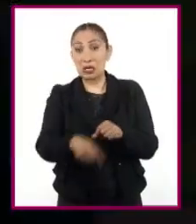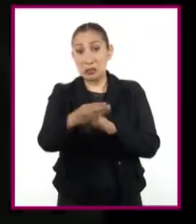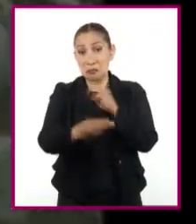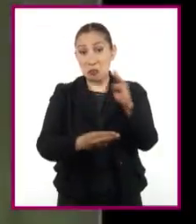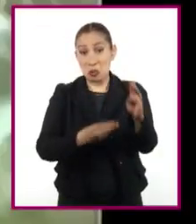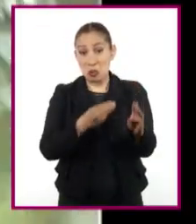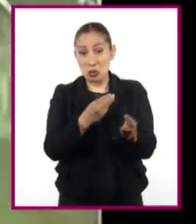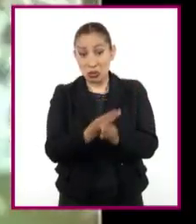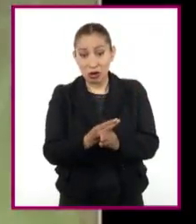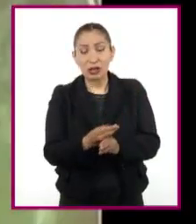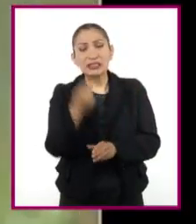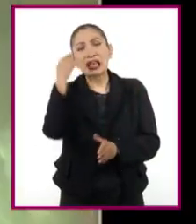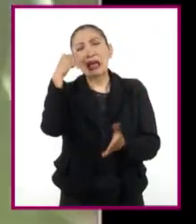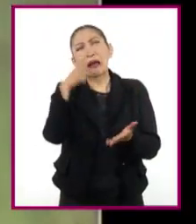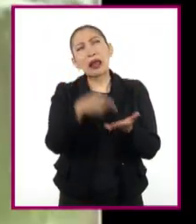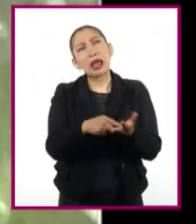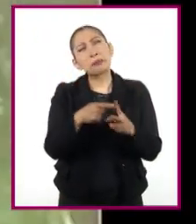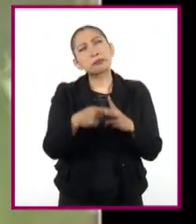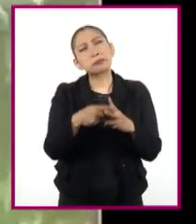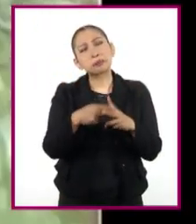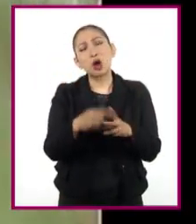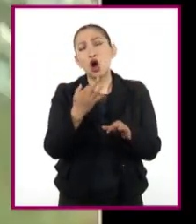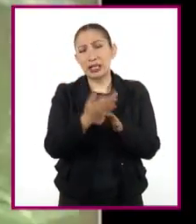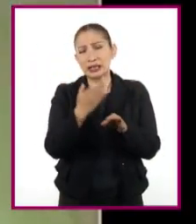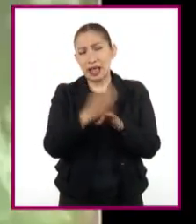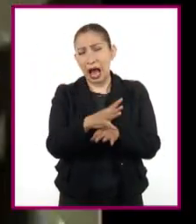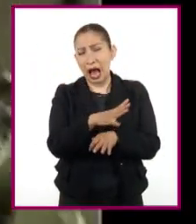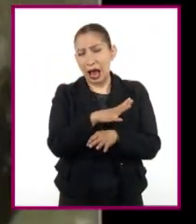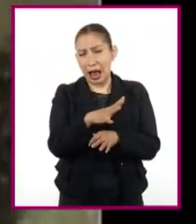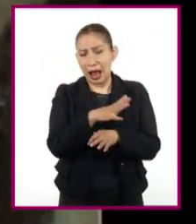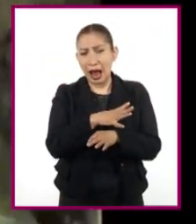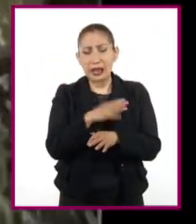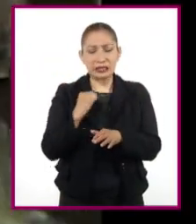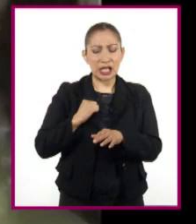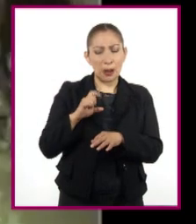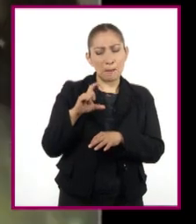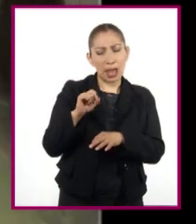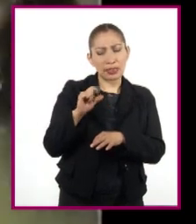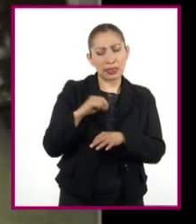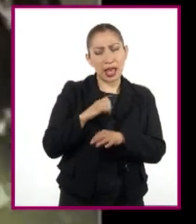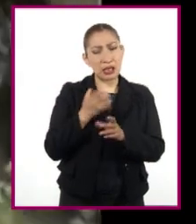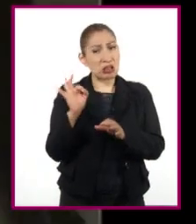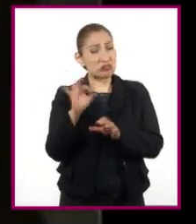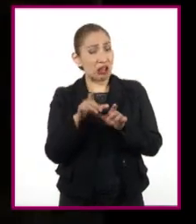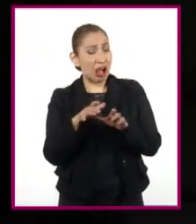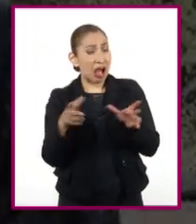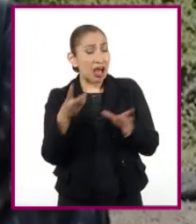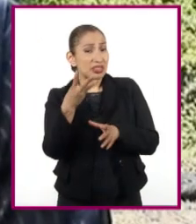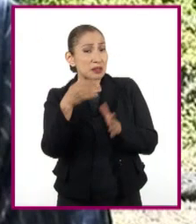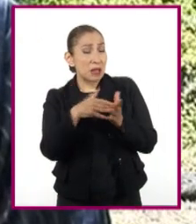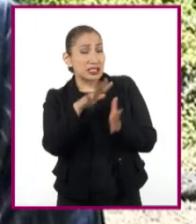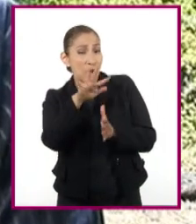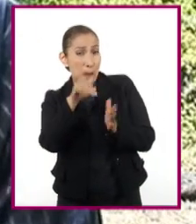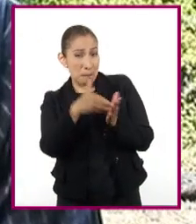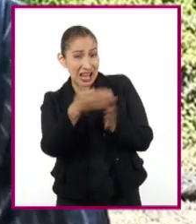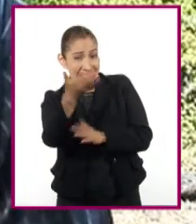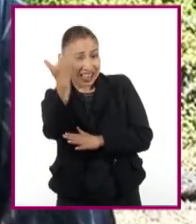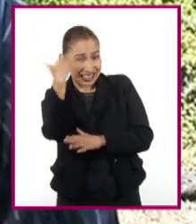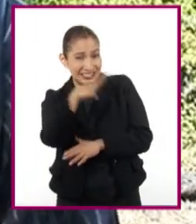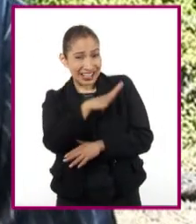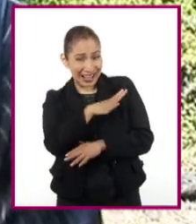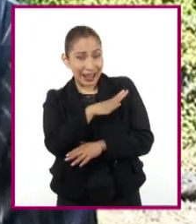planeta. Se ha estimado que la población original a principios del siglo XX pudo haber tenido entre 3.000 y 5.000